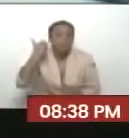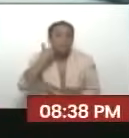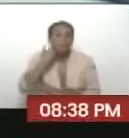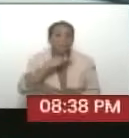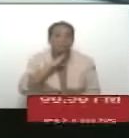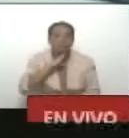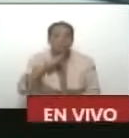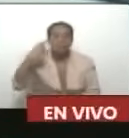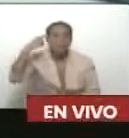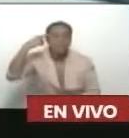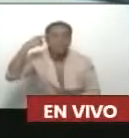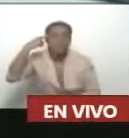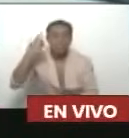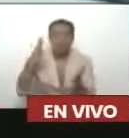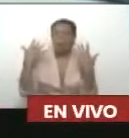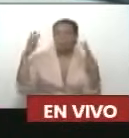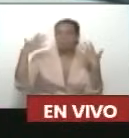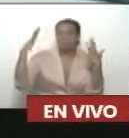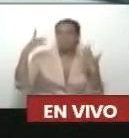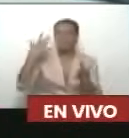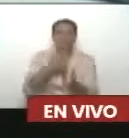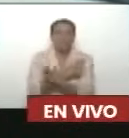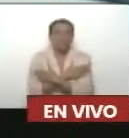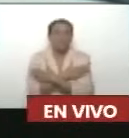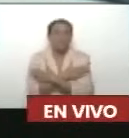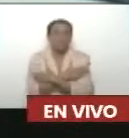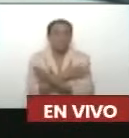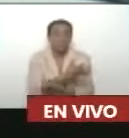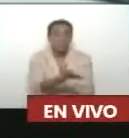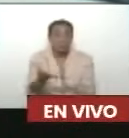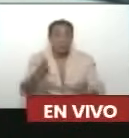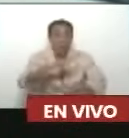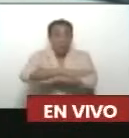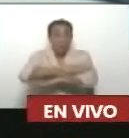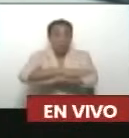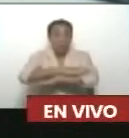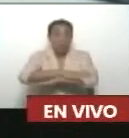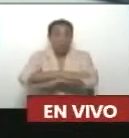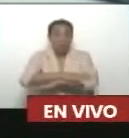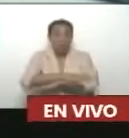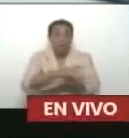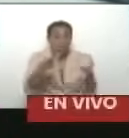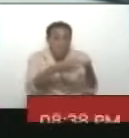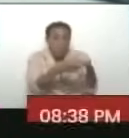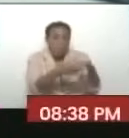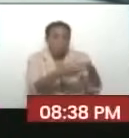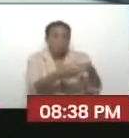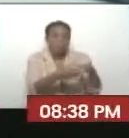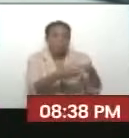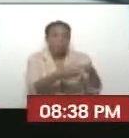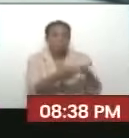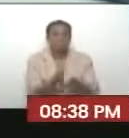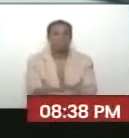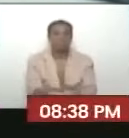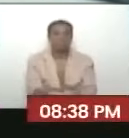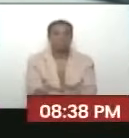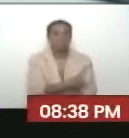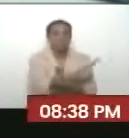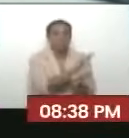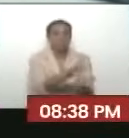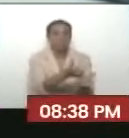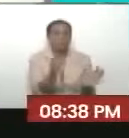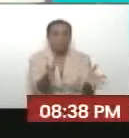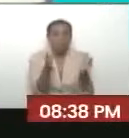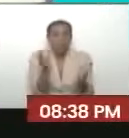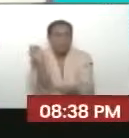Fascismo. Y ellos aplaudieron el fascismo. Los derrotamos en el 2017.